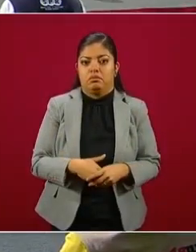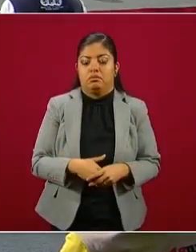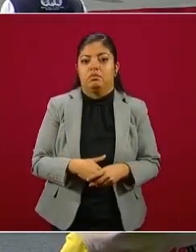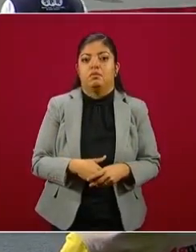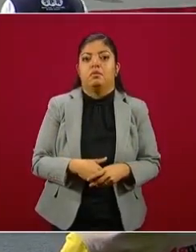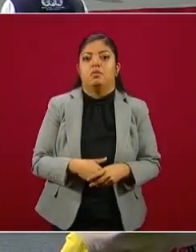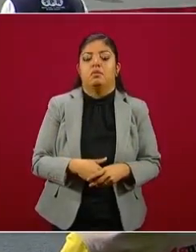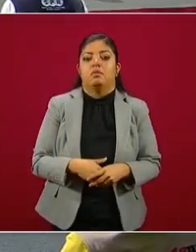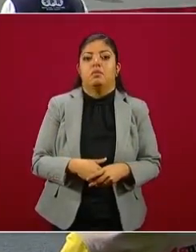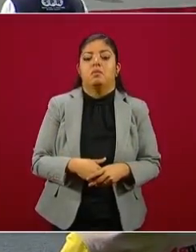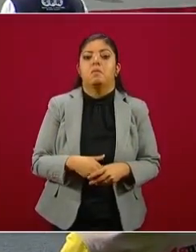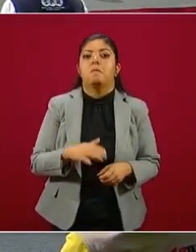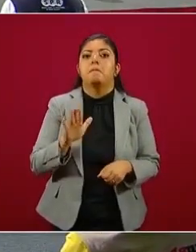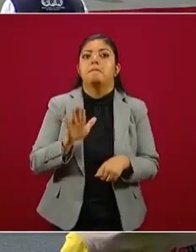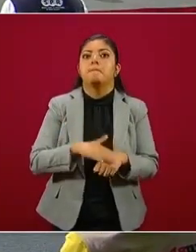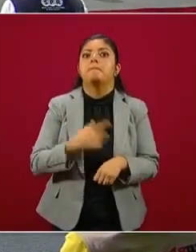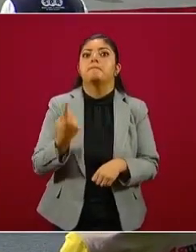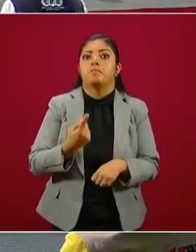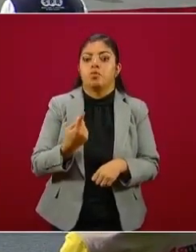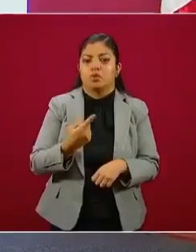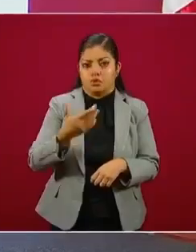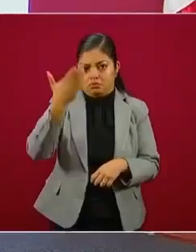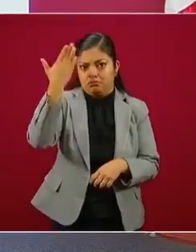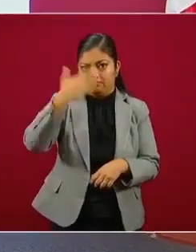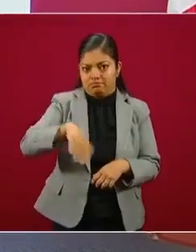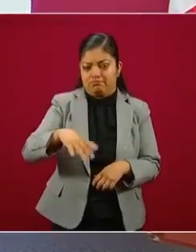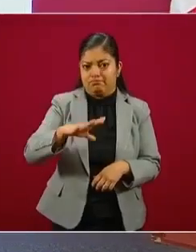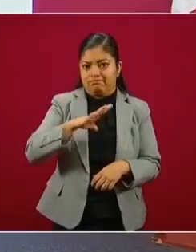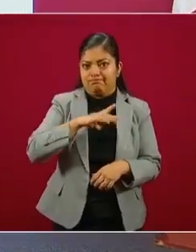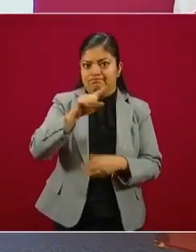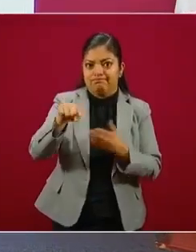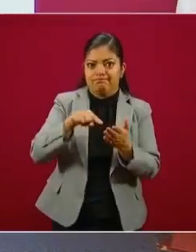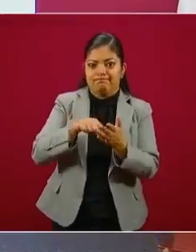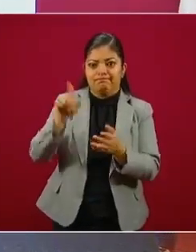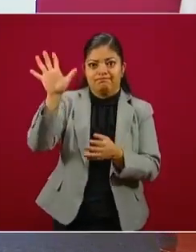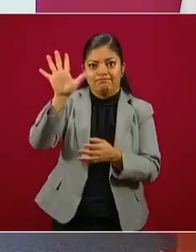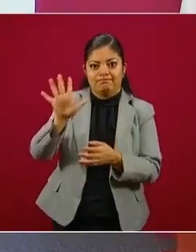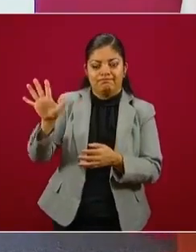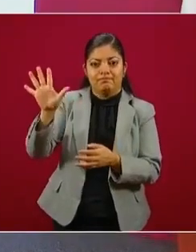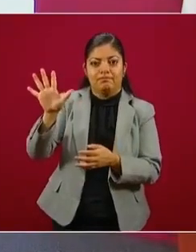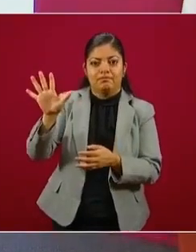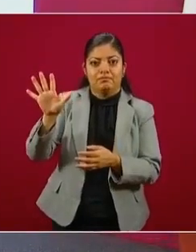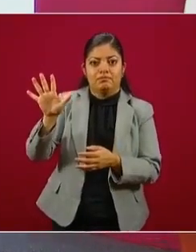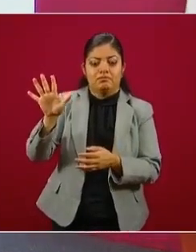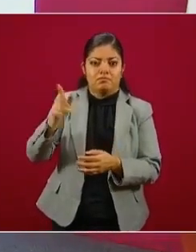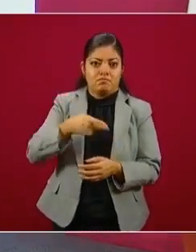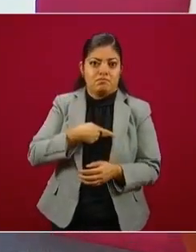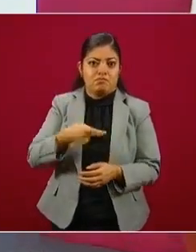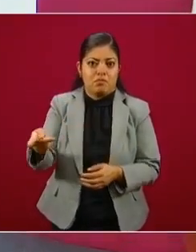porque es un continente pobre, sin infraestructura de salud.